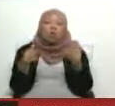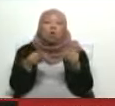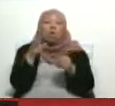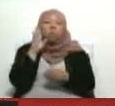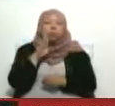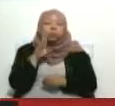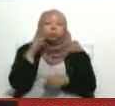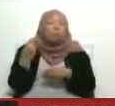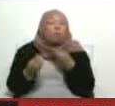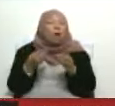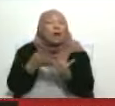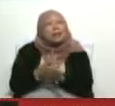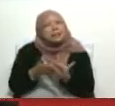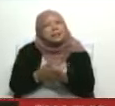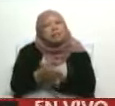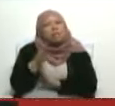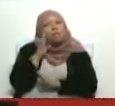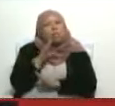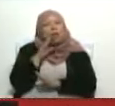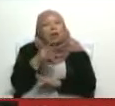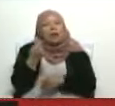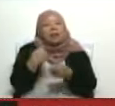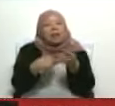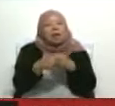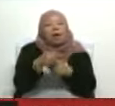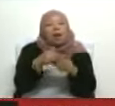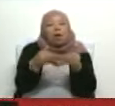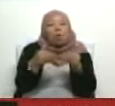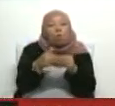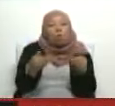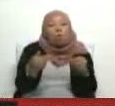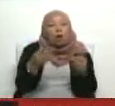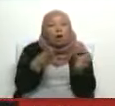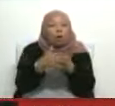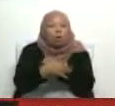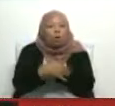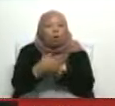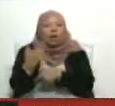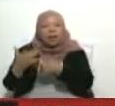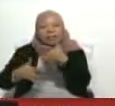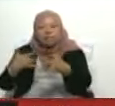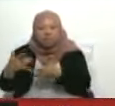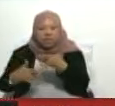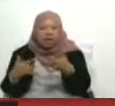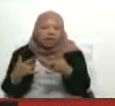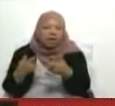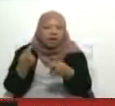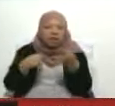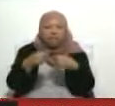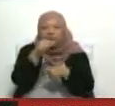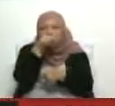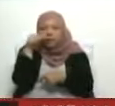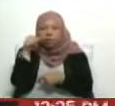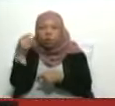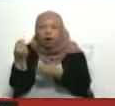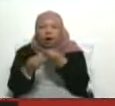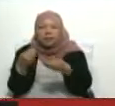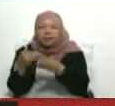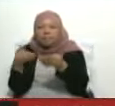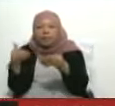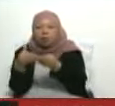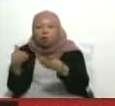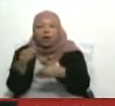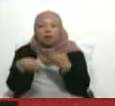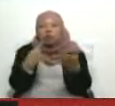seguro de lavado de dinero mal habido. y en su momento vamos a